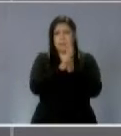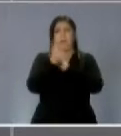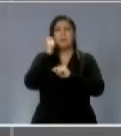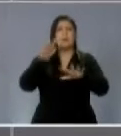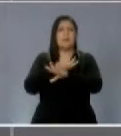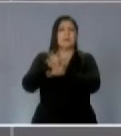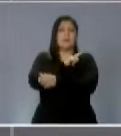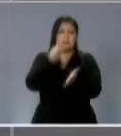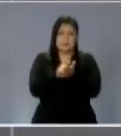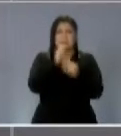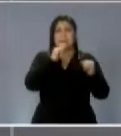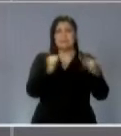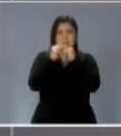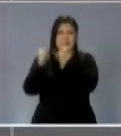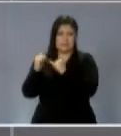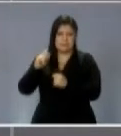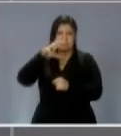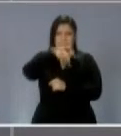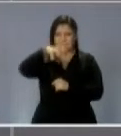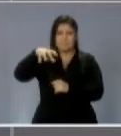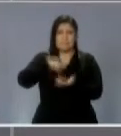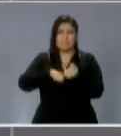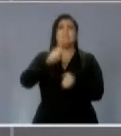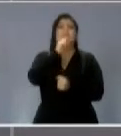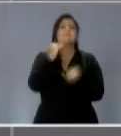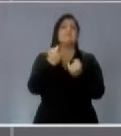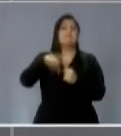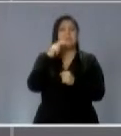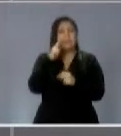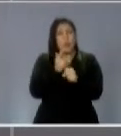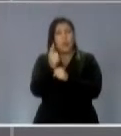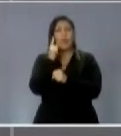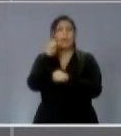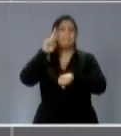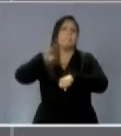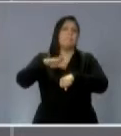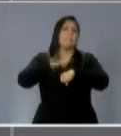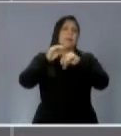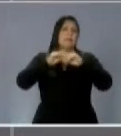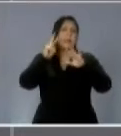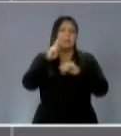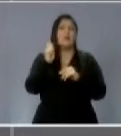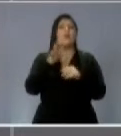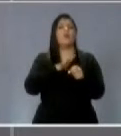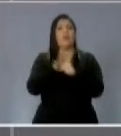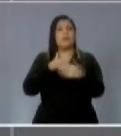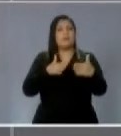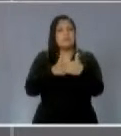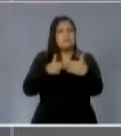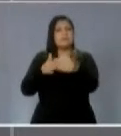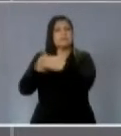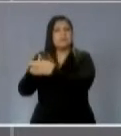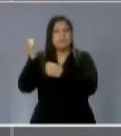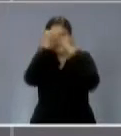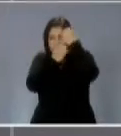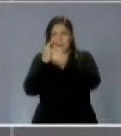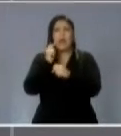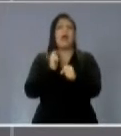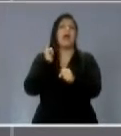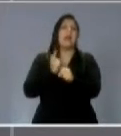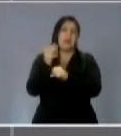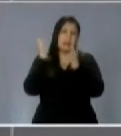y, al final, con pretensiones lacrimógenas. Pero antes pidió algo muy sencillo, y espero que no suene como